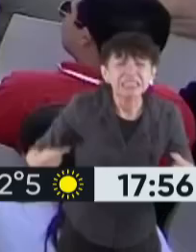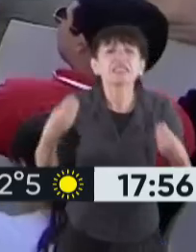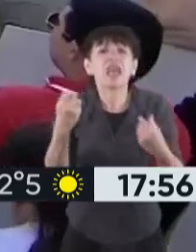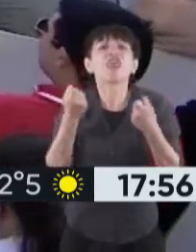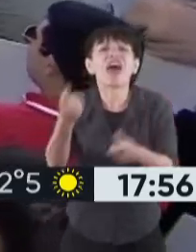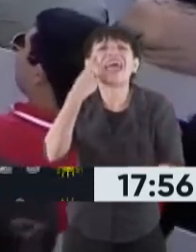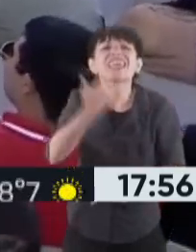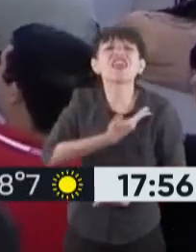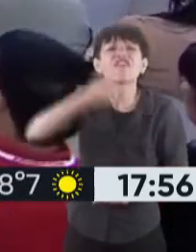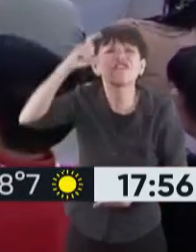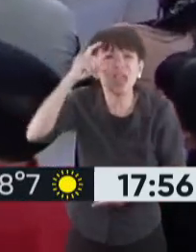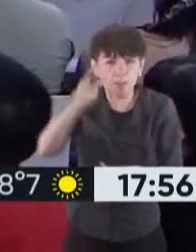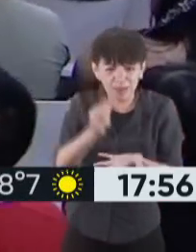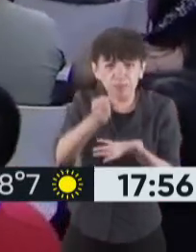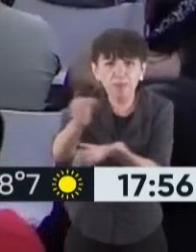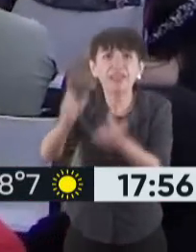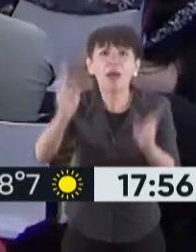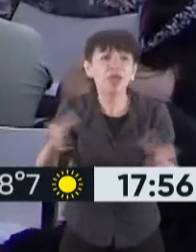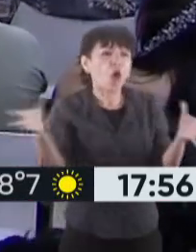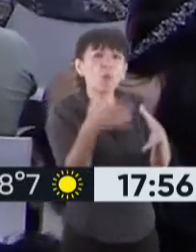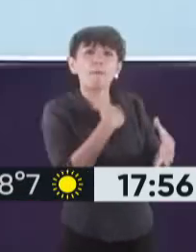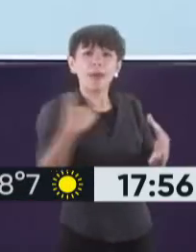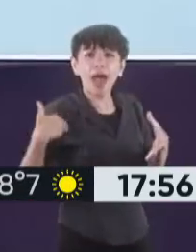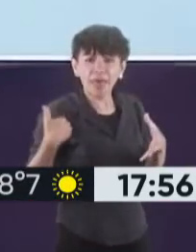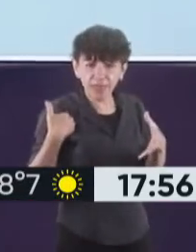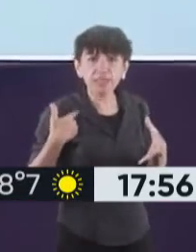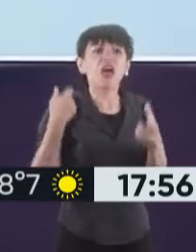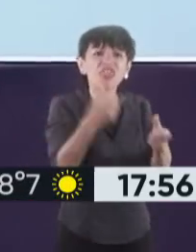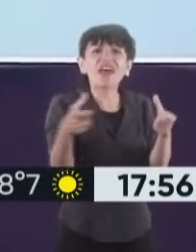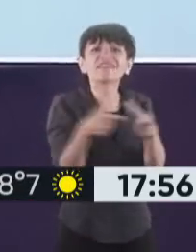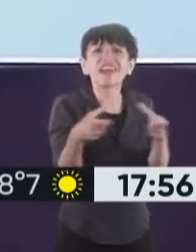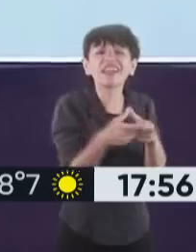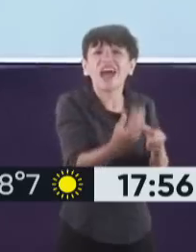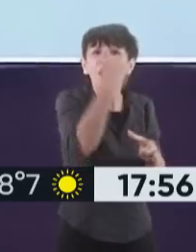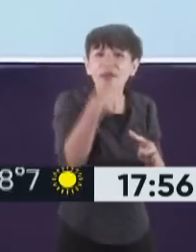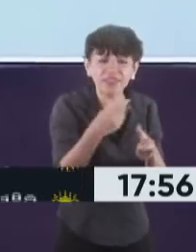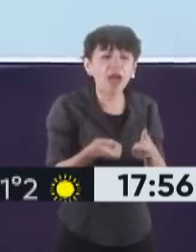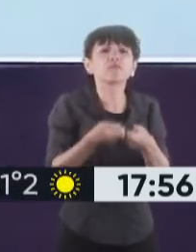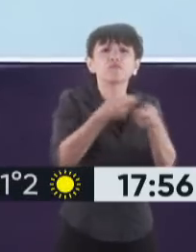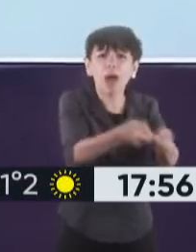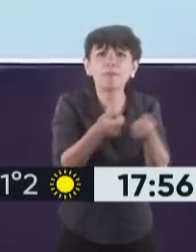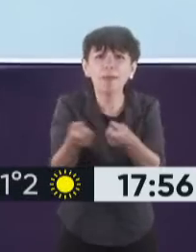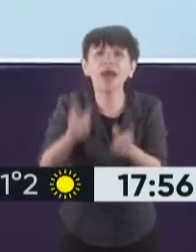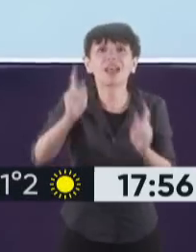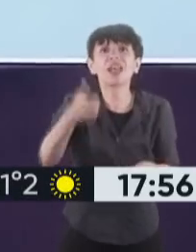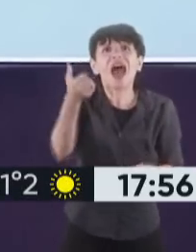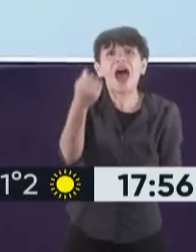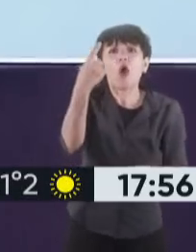planes. A las madres las ayudamos con la tarjeta alimentar. Permanentemente actualizamos la